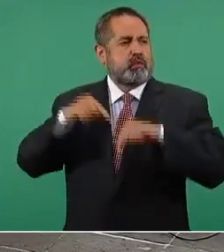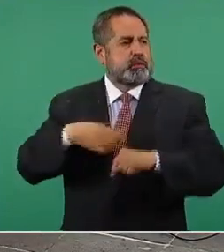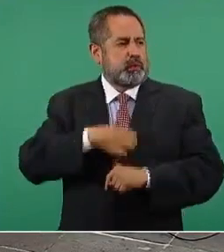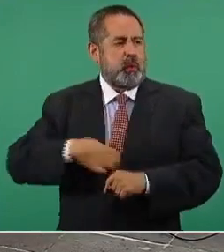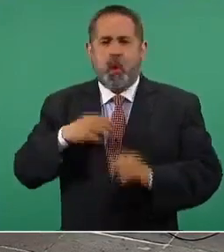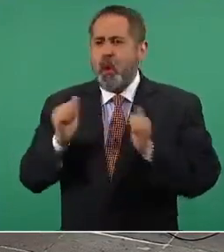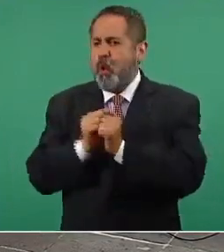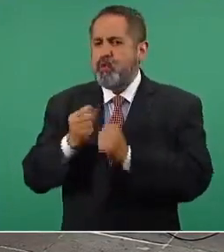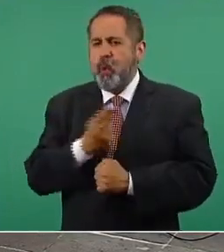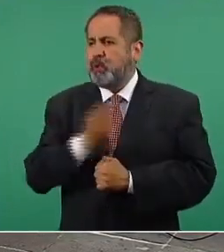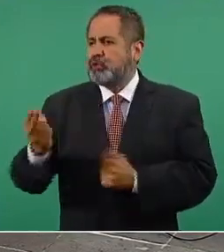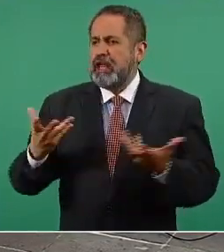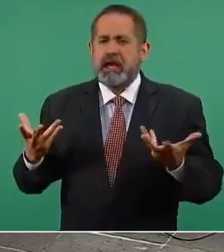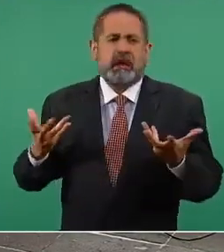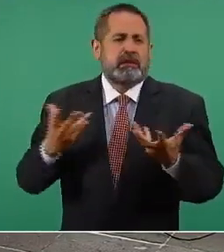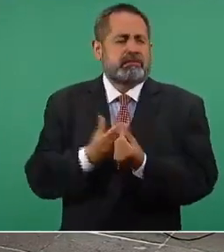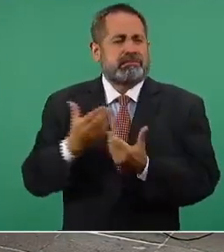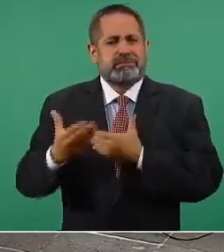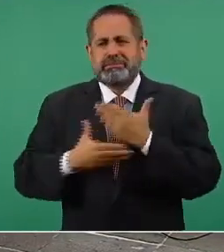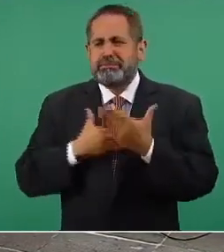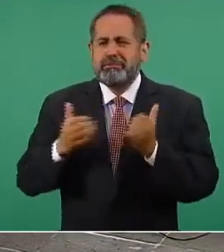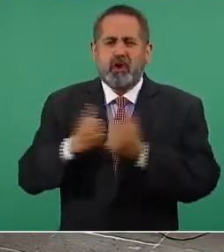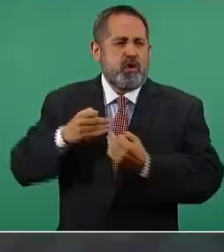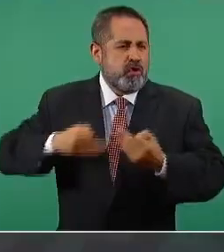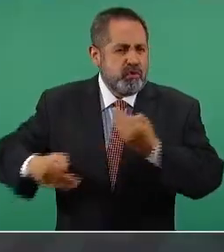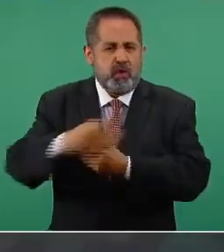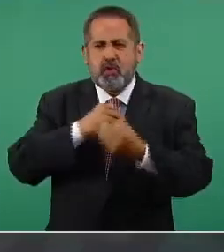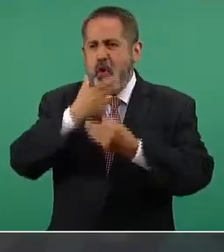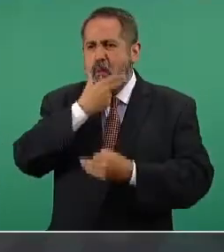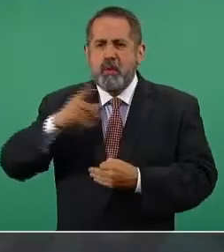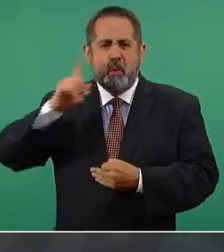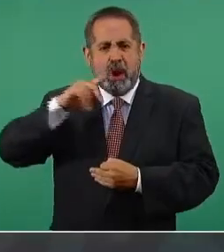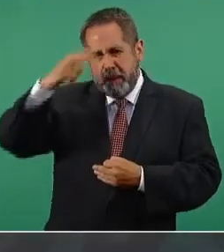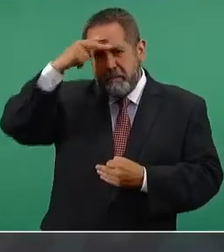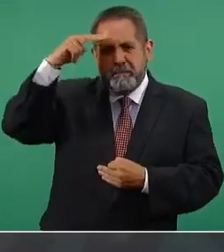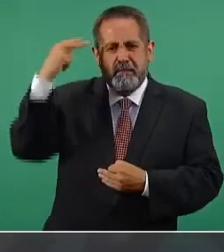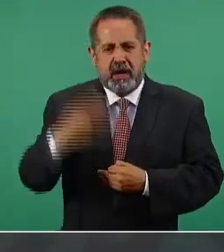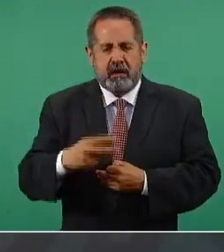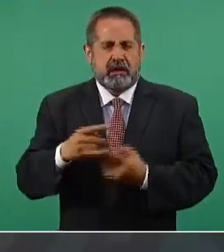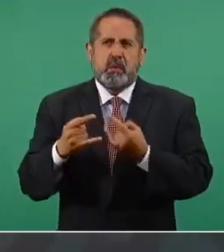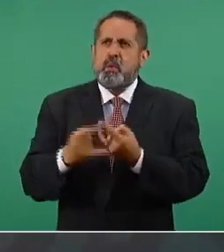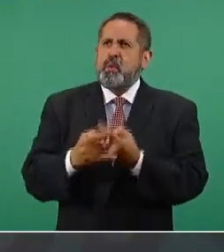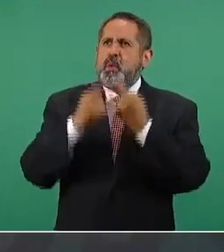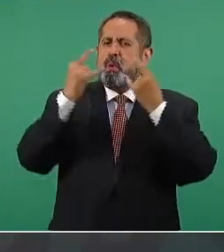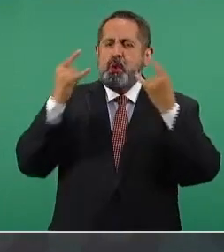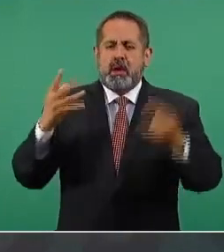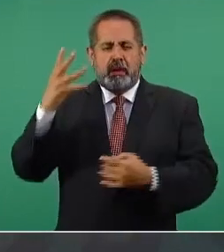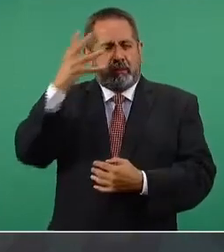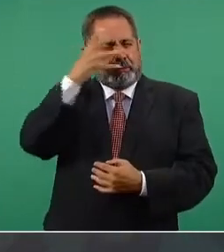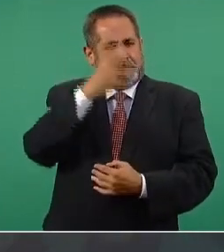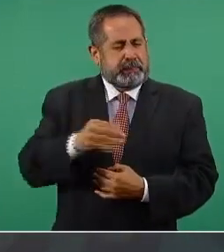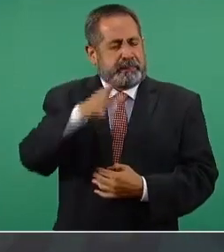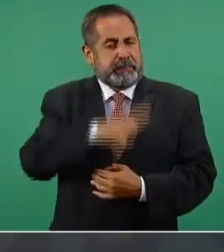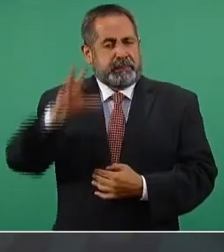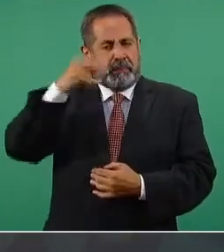todos ustedes y con todos los mexicanos y mexicanas la gran historia de México.